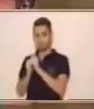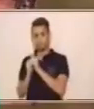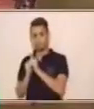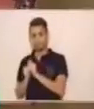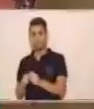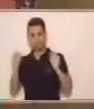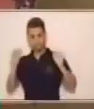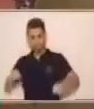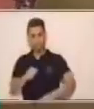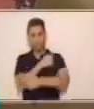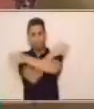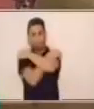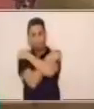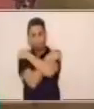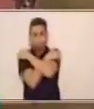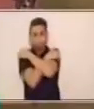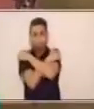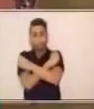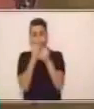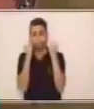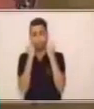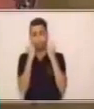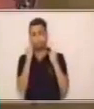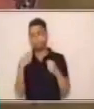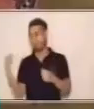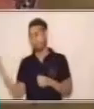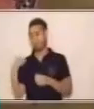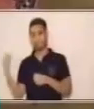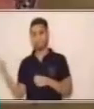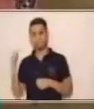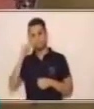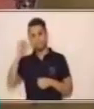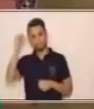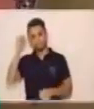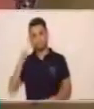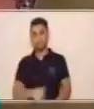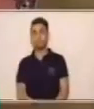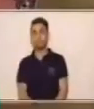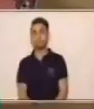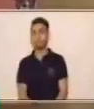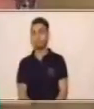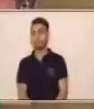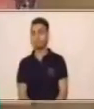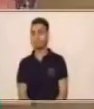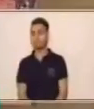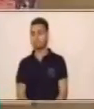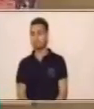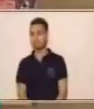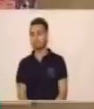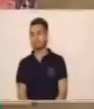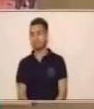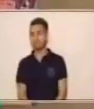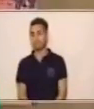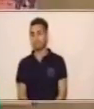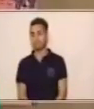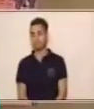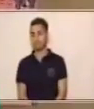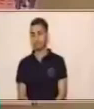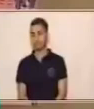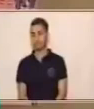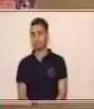Démosle un fuerte abrazo al adulto que nos acompaña. Excelente, muy bien. Continuemos una vez